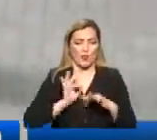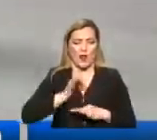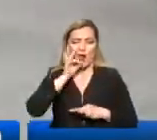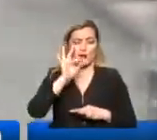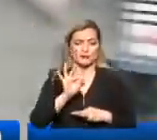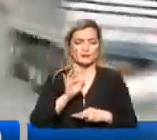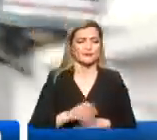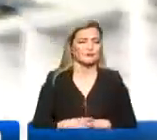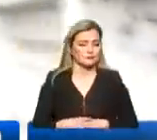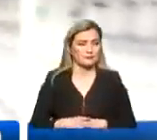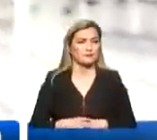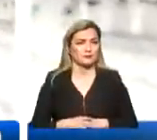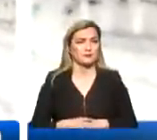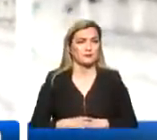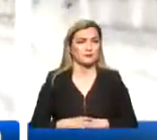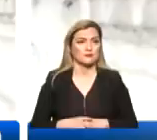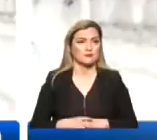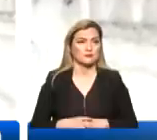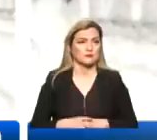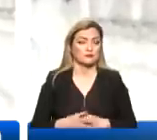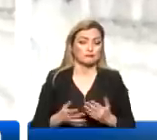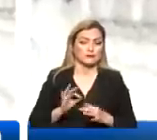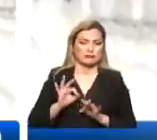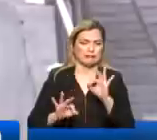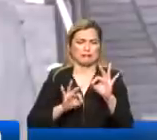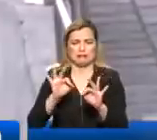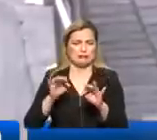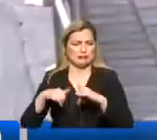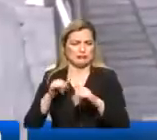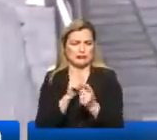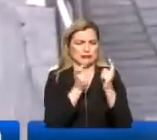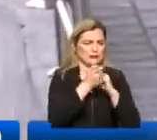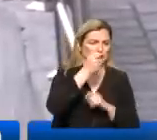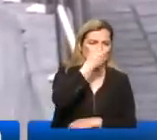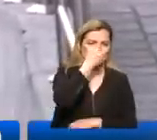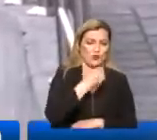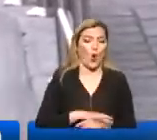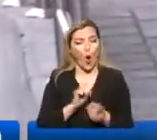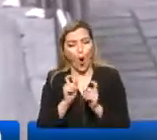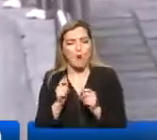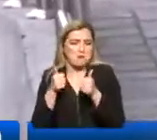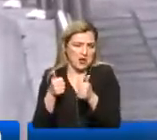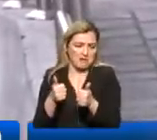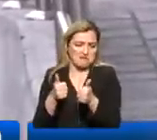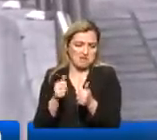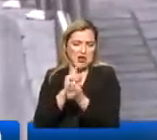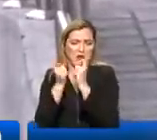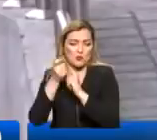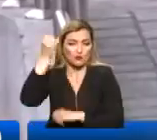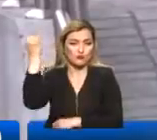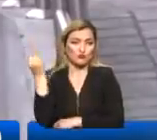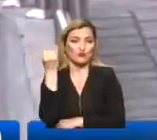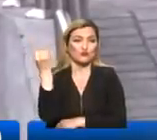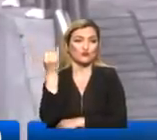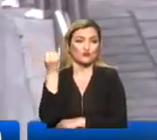para posiblemente retornar nuevamente rojo o dar un nuevo paso hacia el semáforo verde. Escuchemos el pronunciamiento